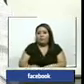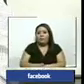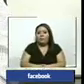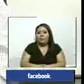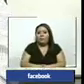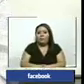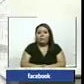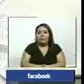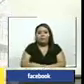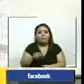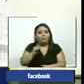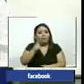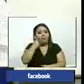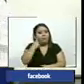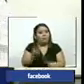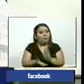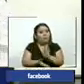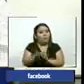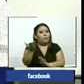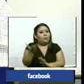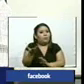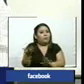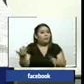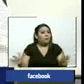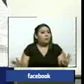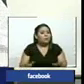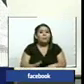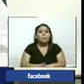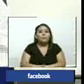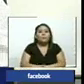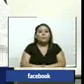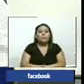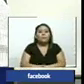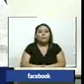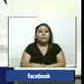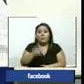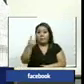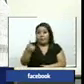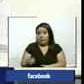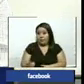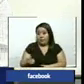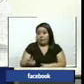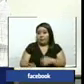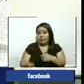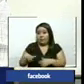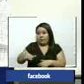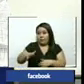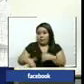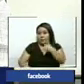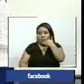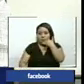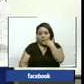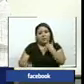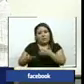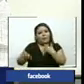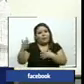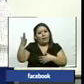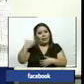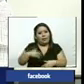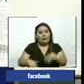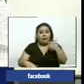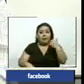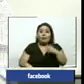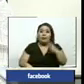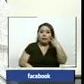es una cierta tendencia. Ya no es solo que el usuario como tal, probablemente antes tenía